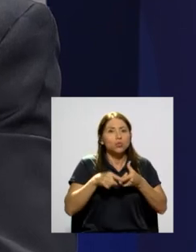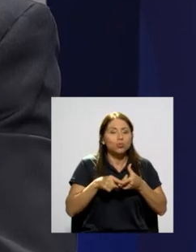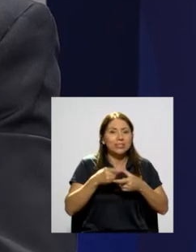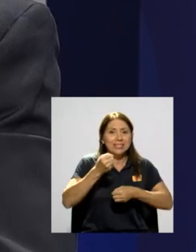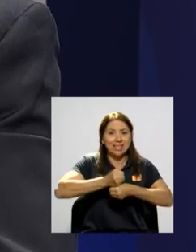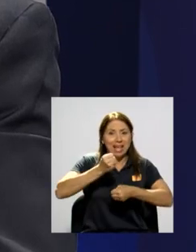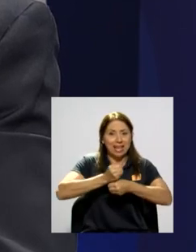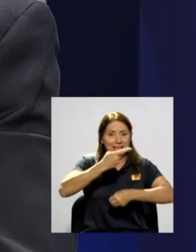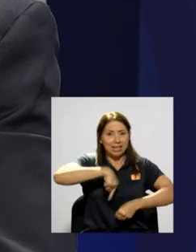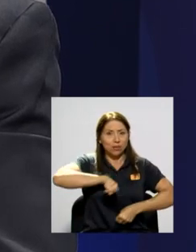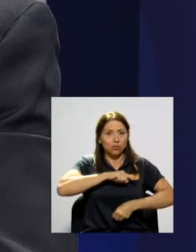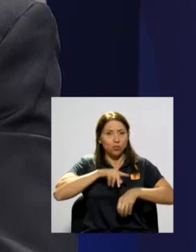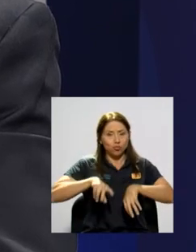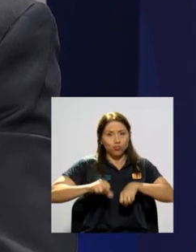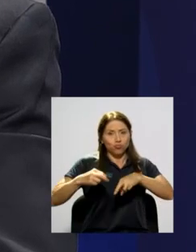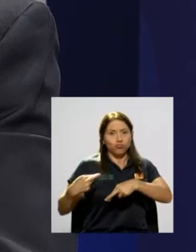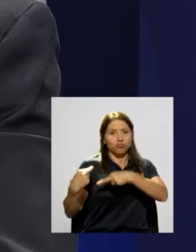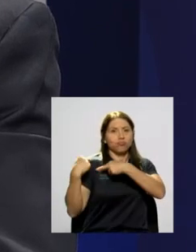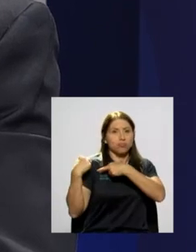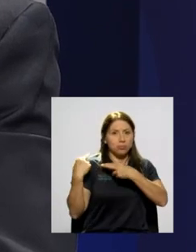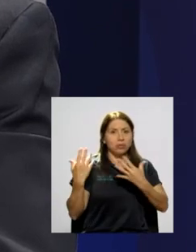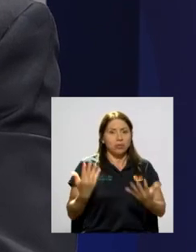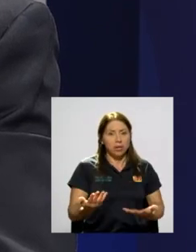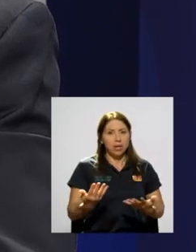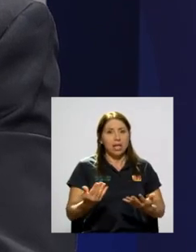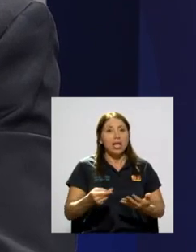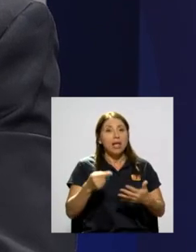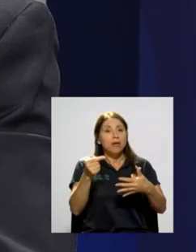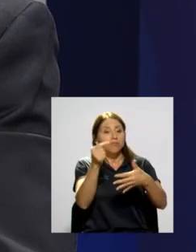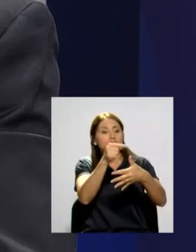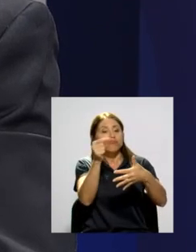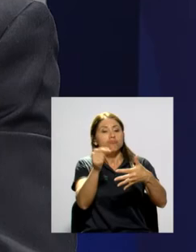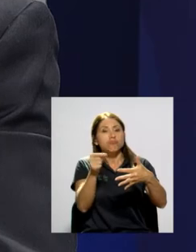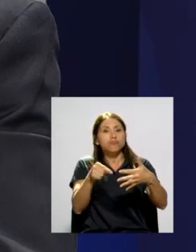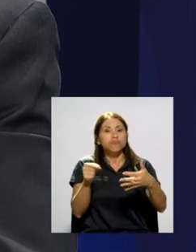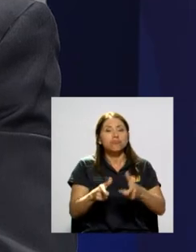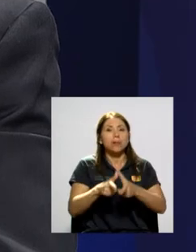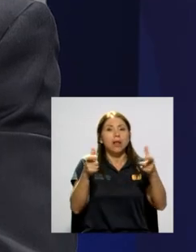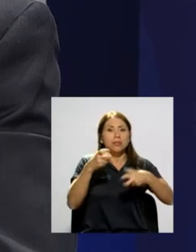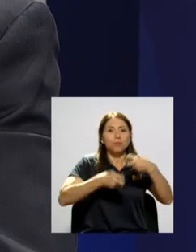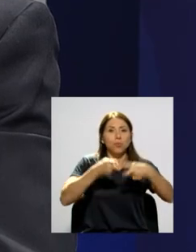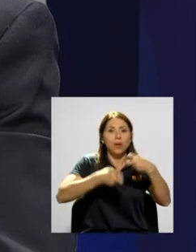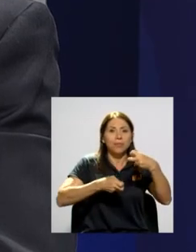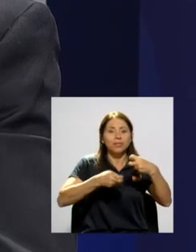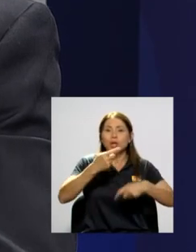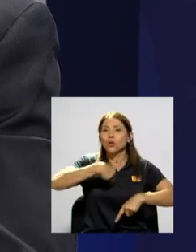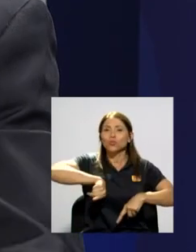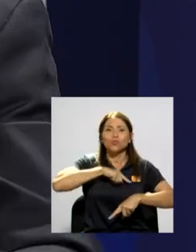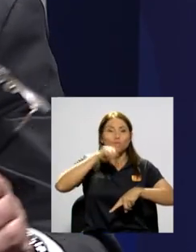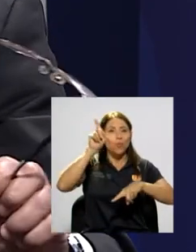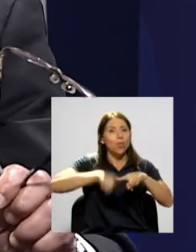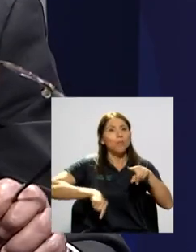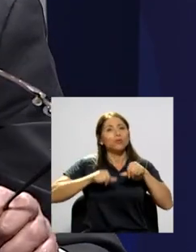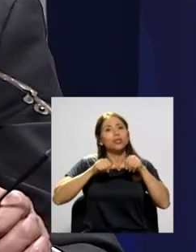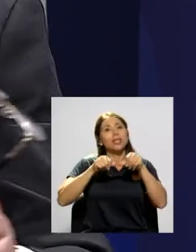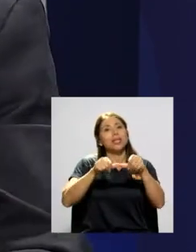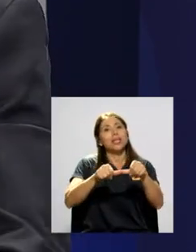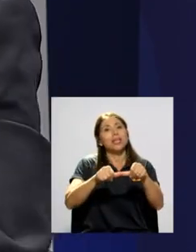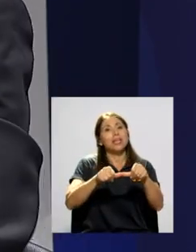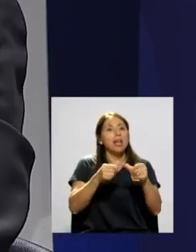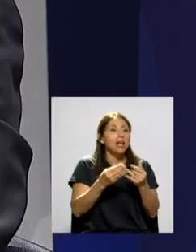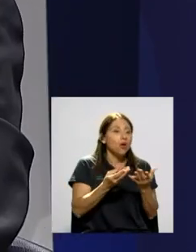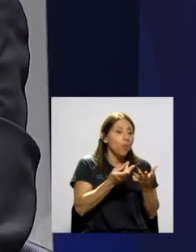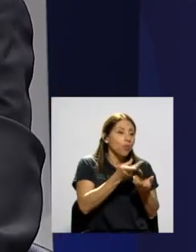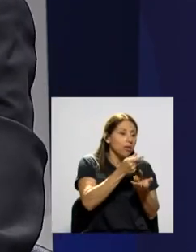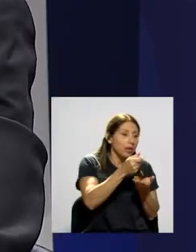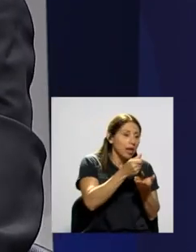corresponden es señalar estos como los grandes problemas, porque no podemos seguir tratando de resolver, ¿verdad?, sacando un poco de una institución para